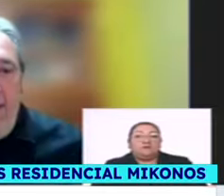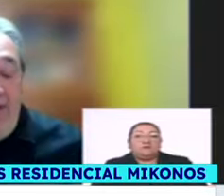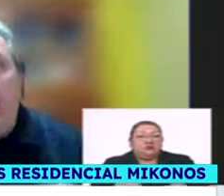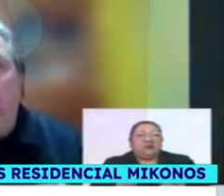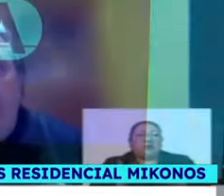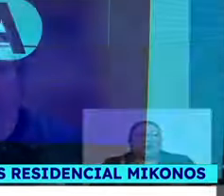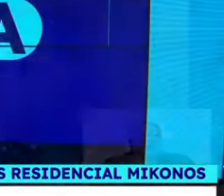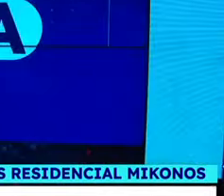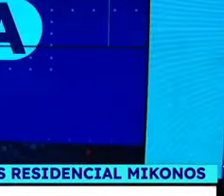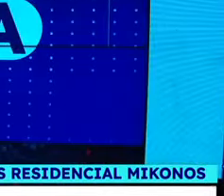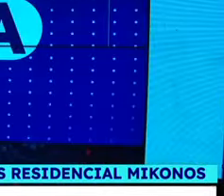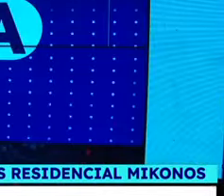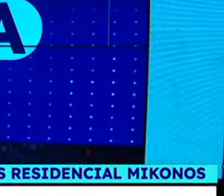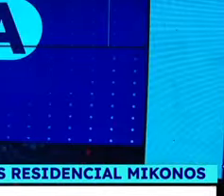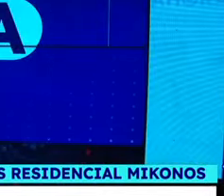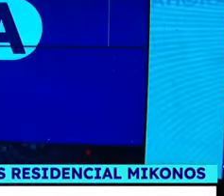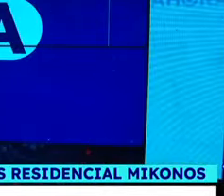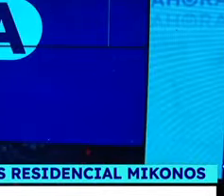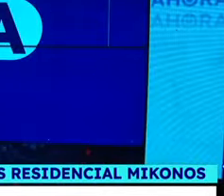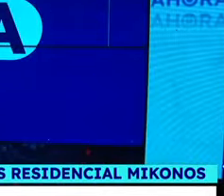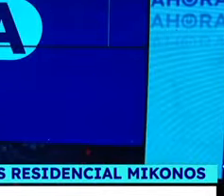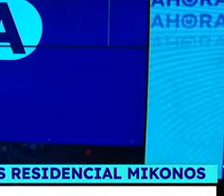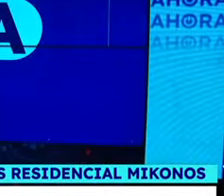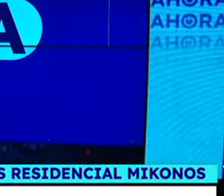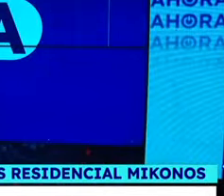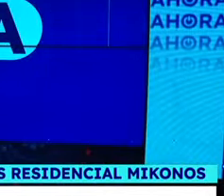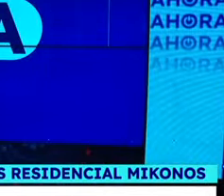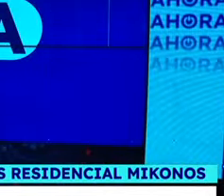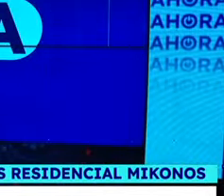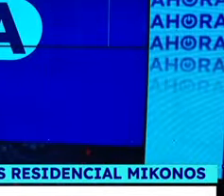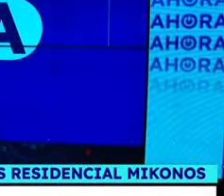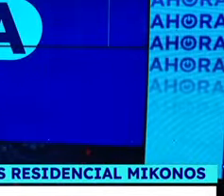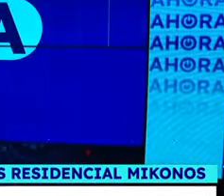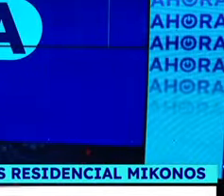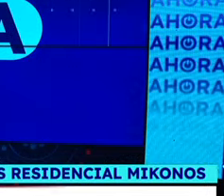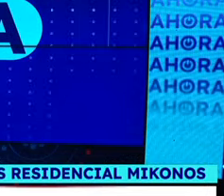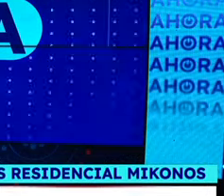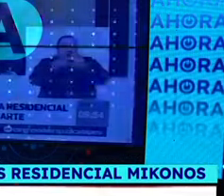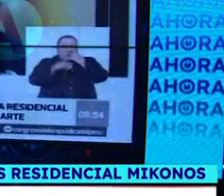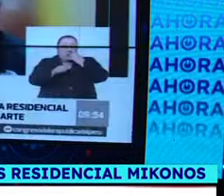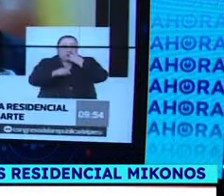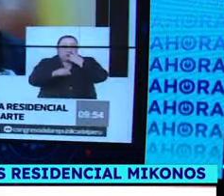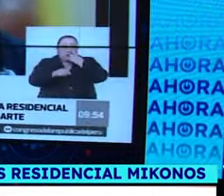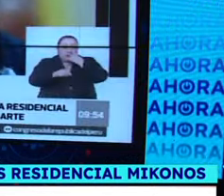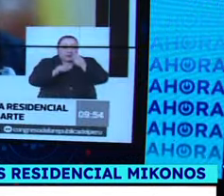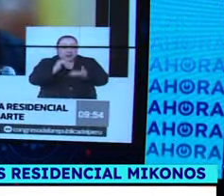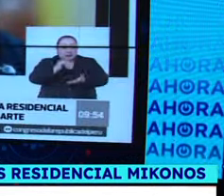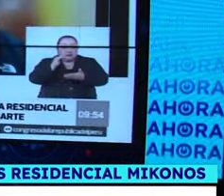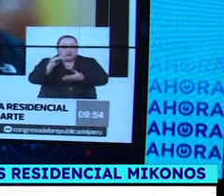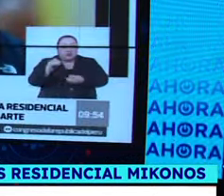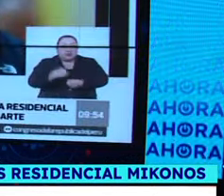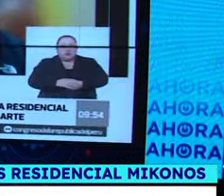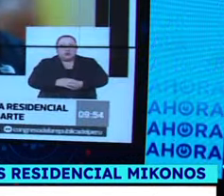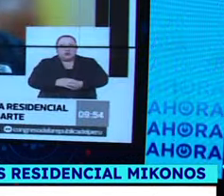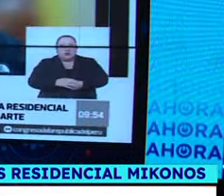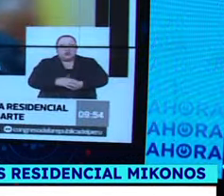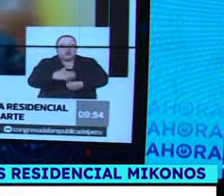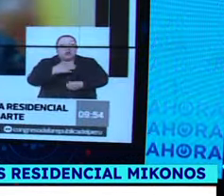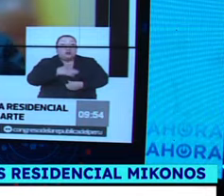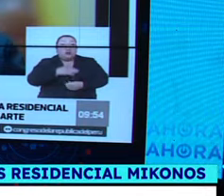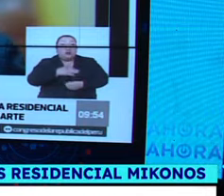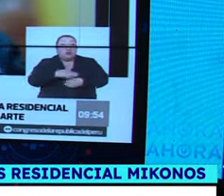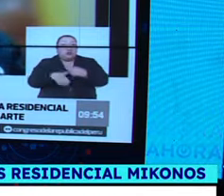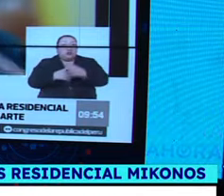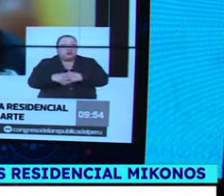interferir sobre él. Se habrían utilizado entonces placas fraudulentas. Se refiere a los días en los que se presumía estaba